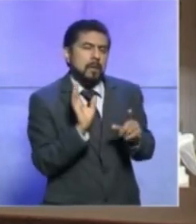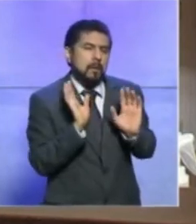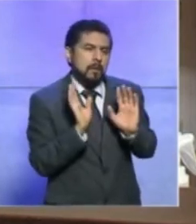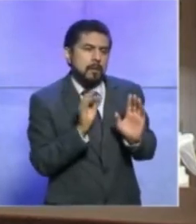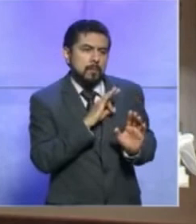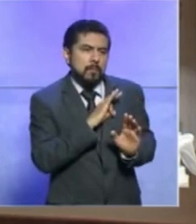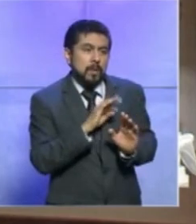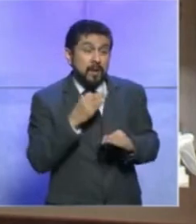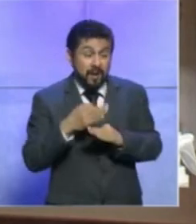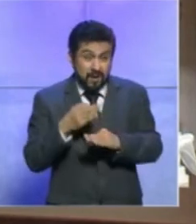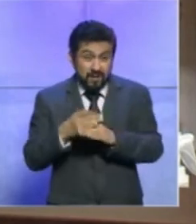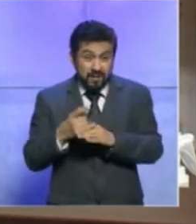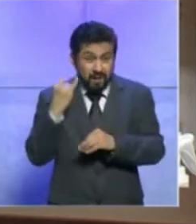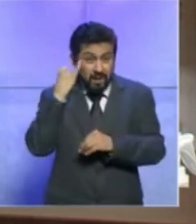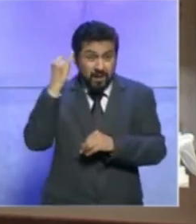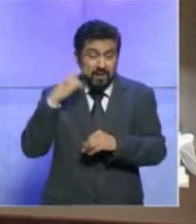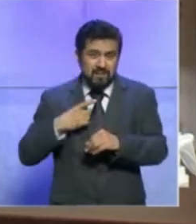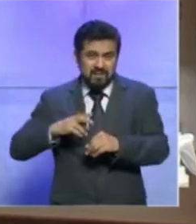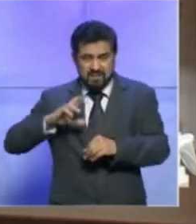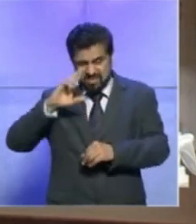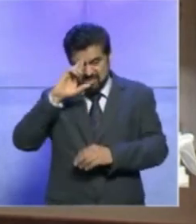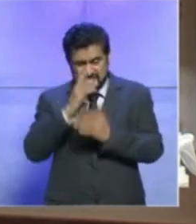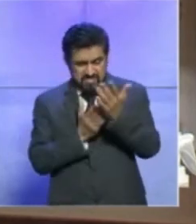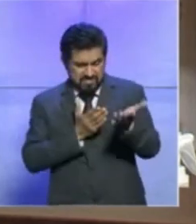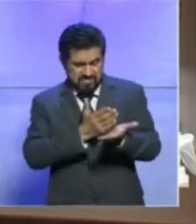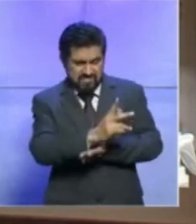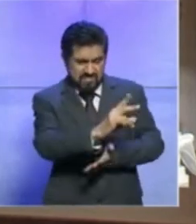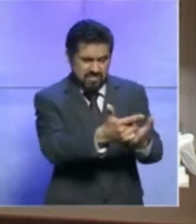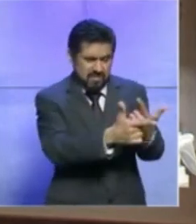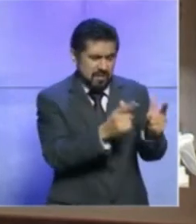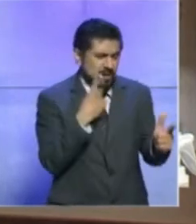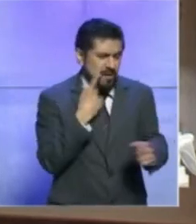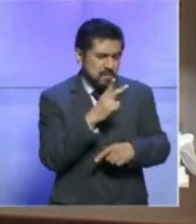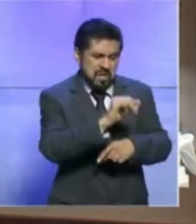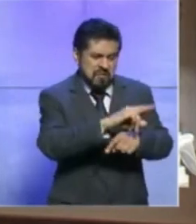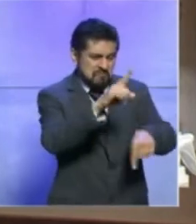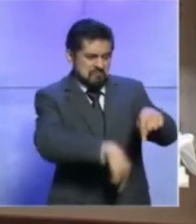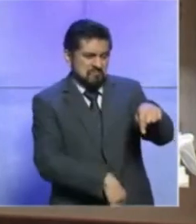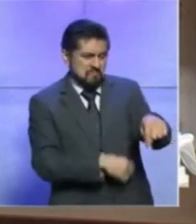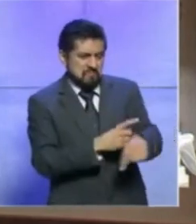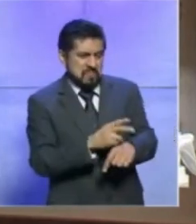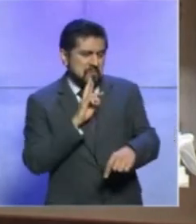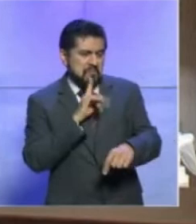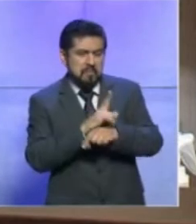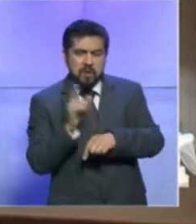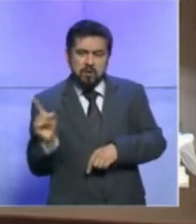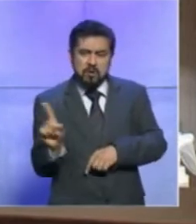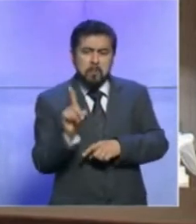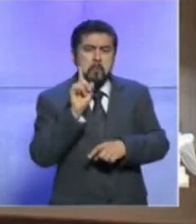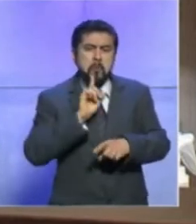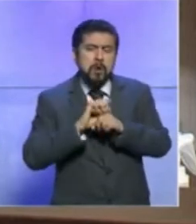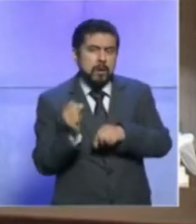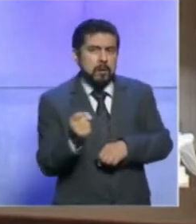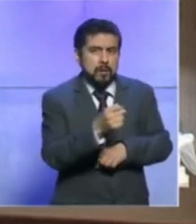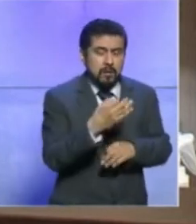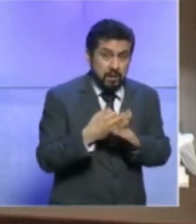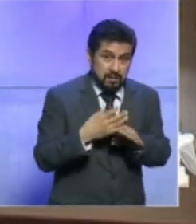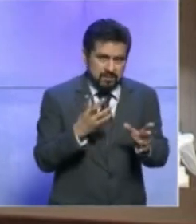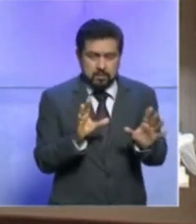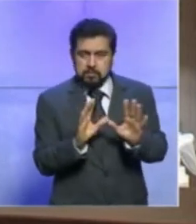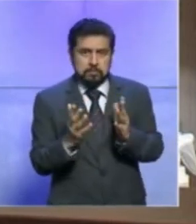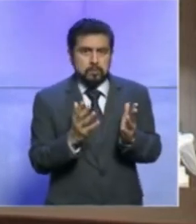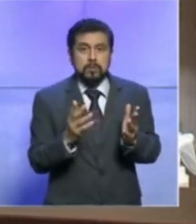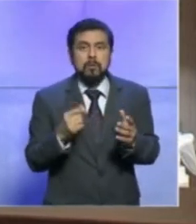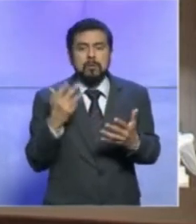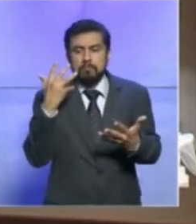va bastante avanzado dentro del PAN, y pudiera incluso pensarse, que no es el caso, que se está tratando de preparar para